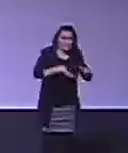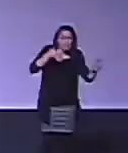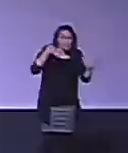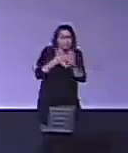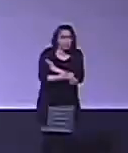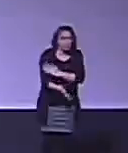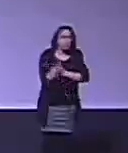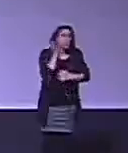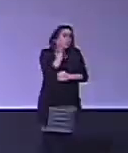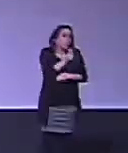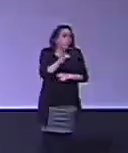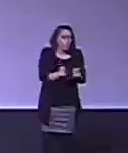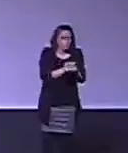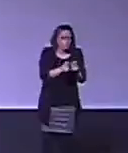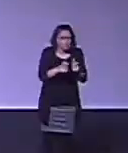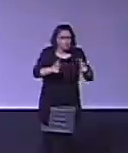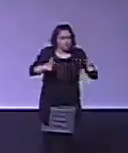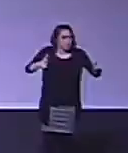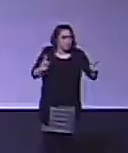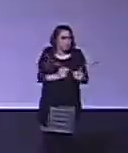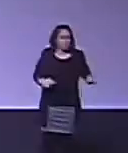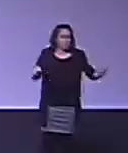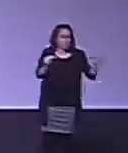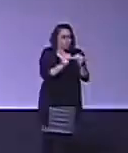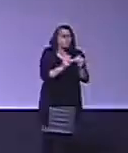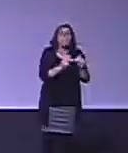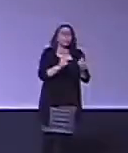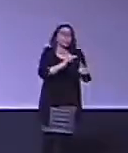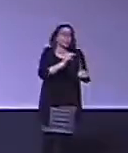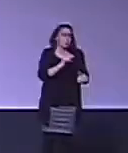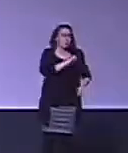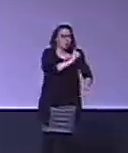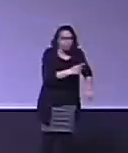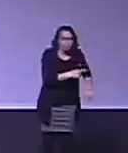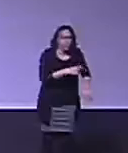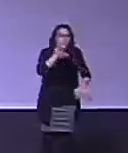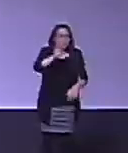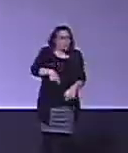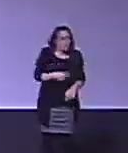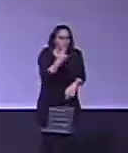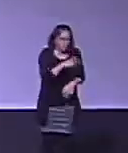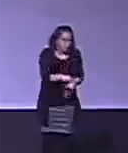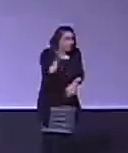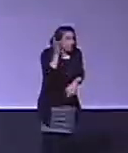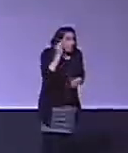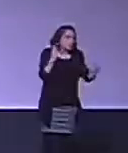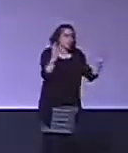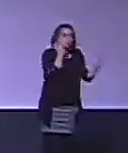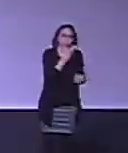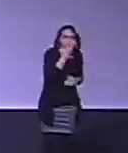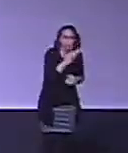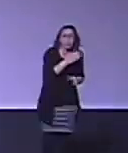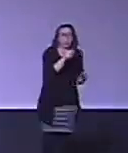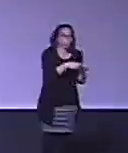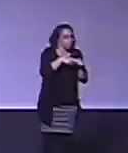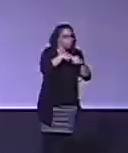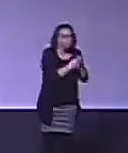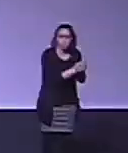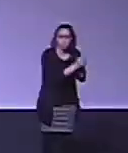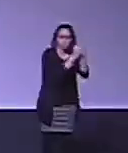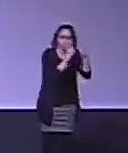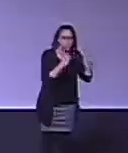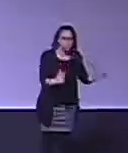puestos y estructuras deportivas, con mayor participación de las niñas en el deporte escolar. Hau guztiagatik